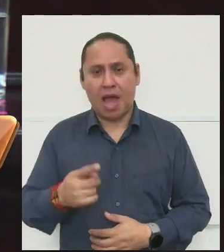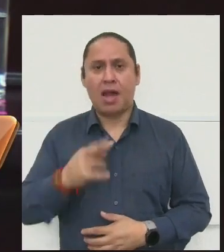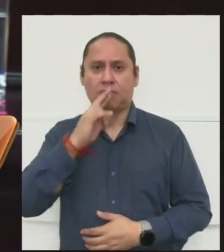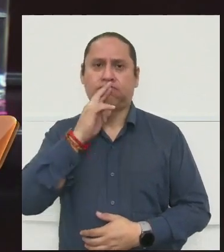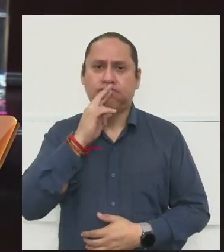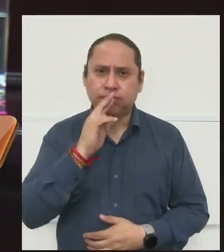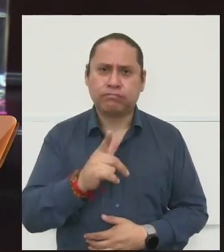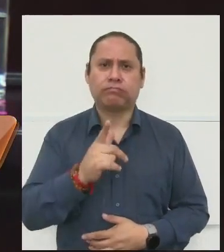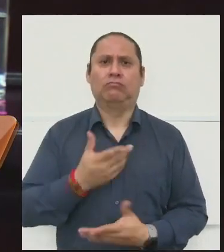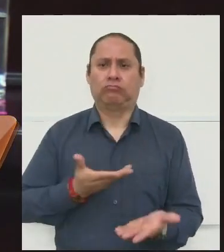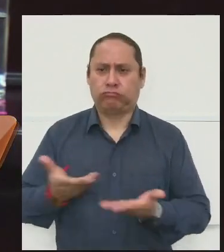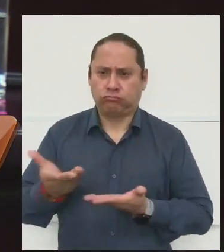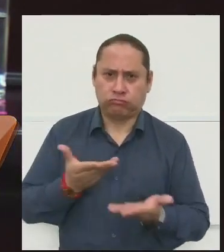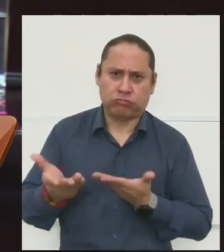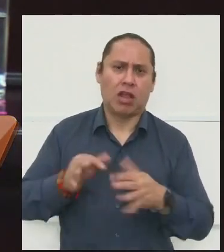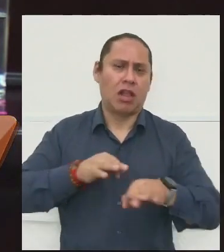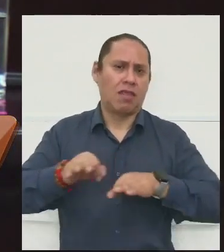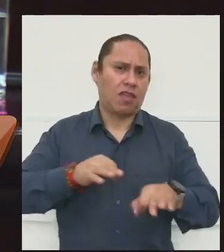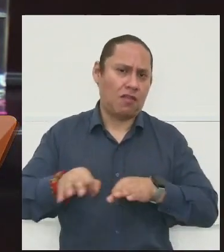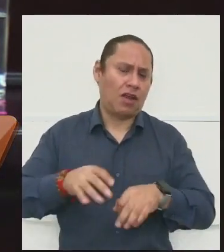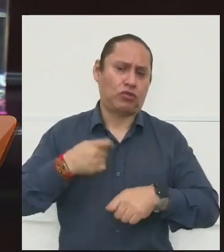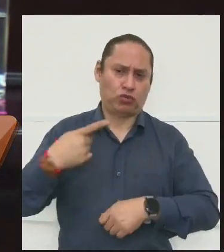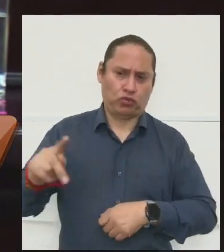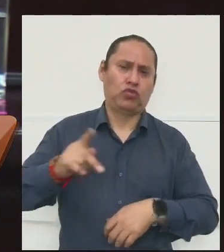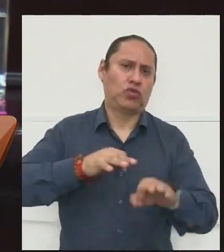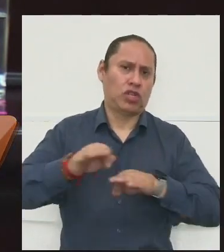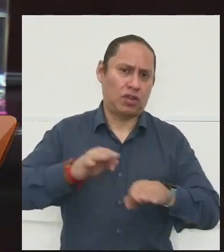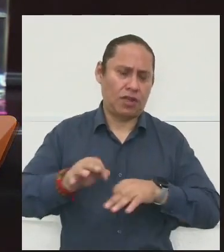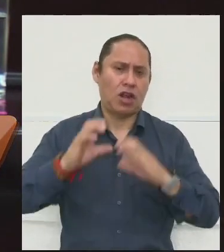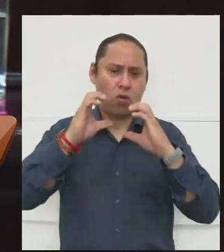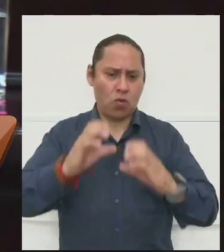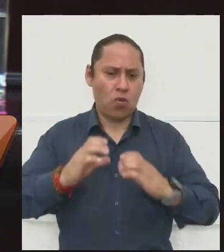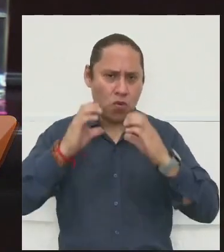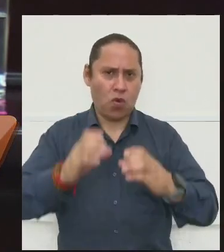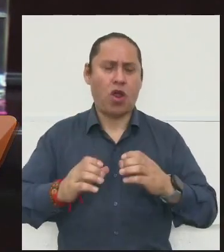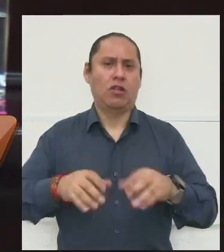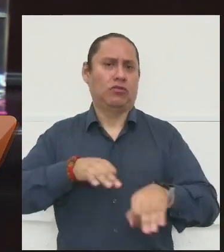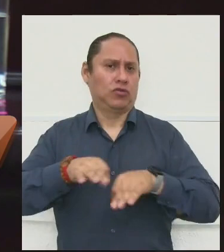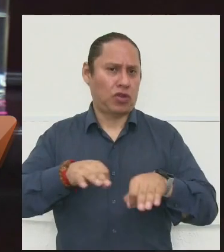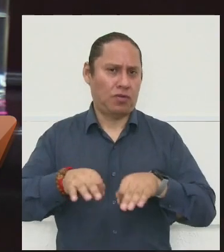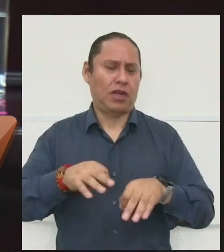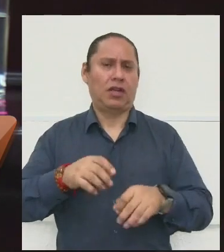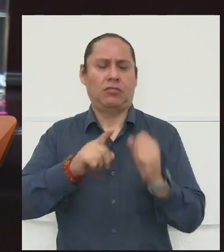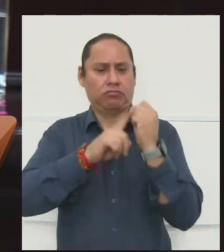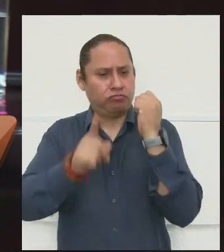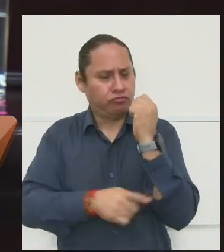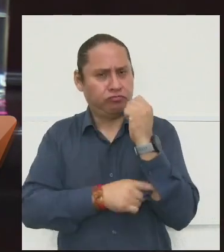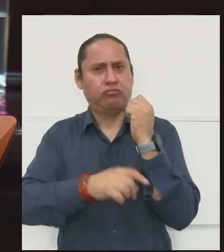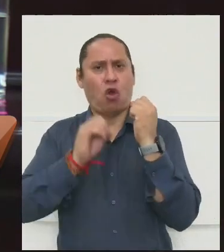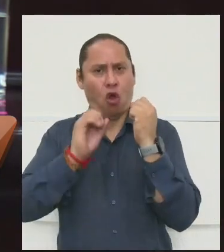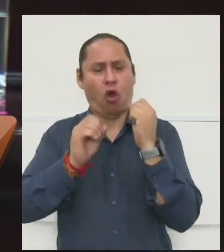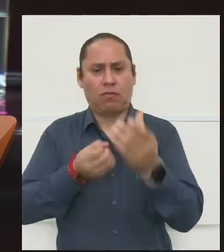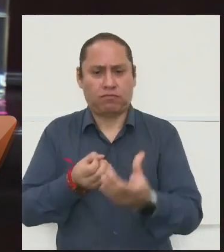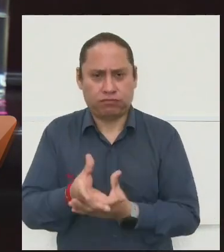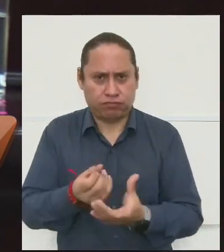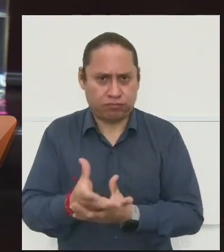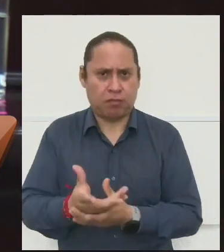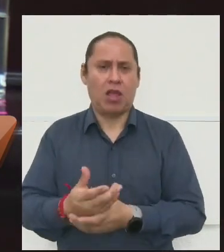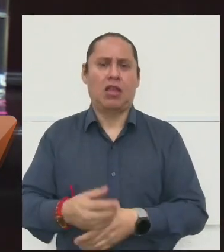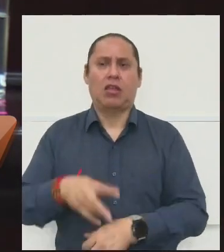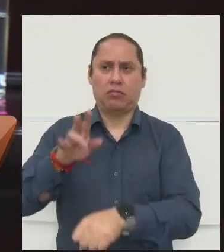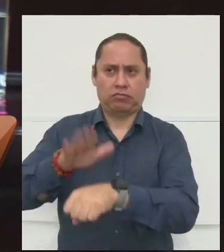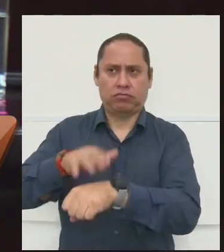mejor ejercicio de su labor en la atención y cuidado integral de las mujeres en su etapa reproductiva así como exhortar